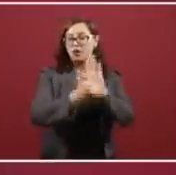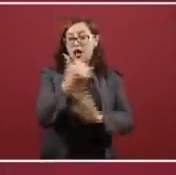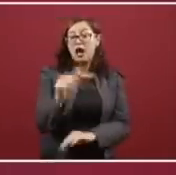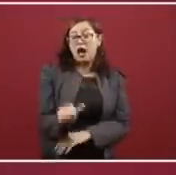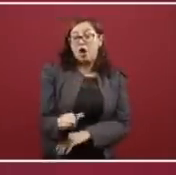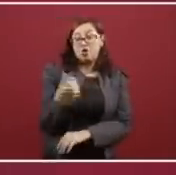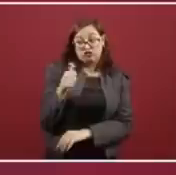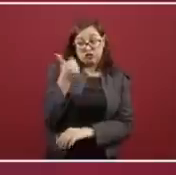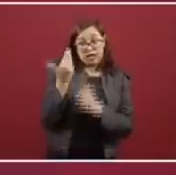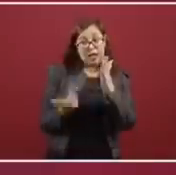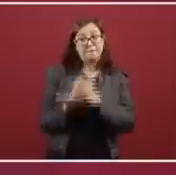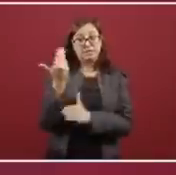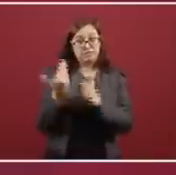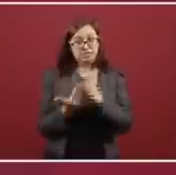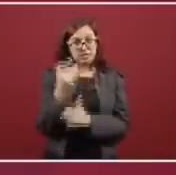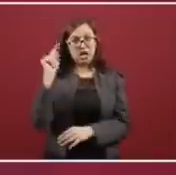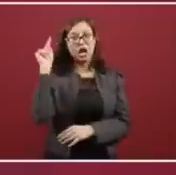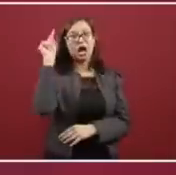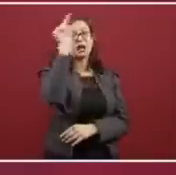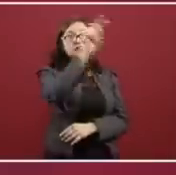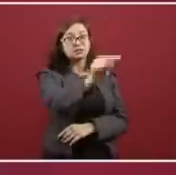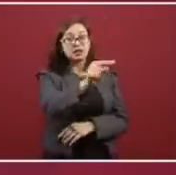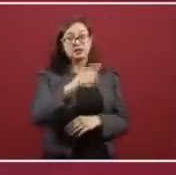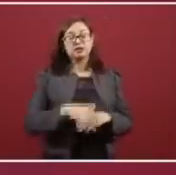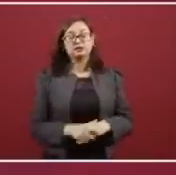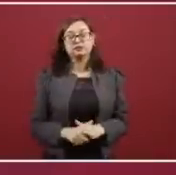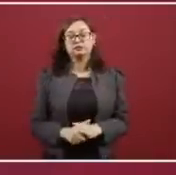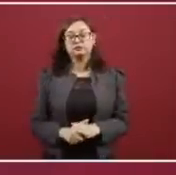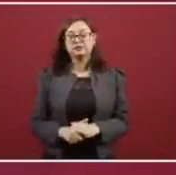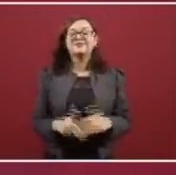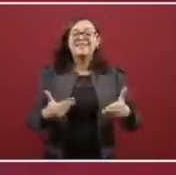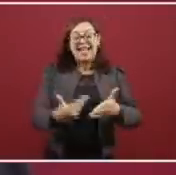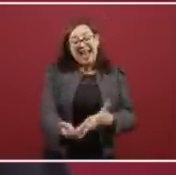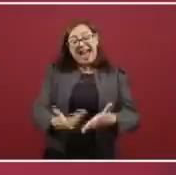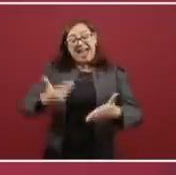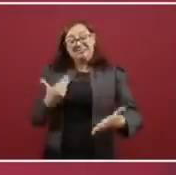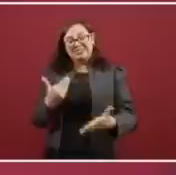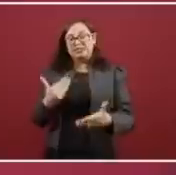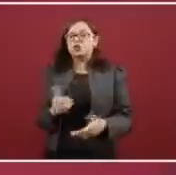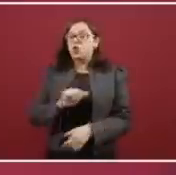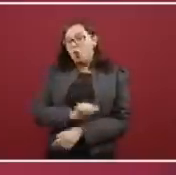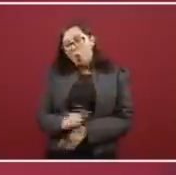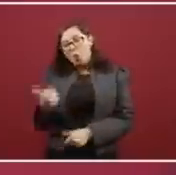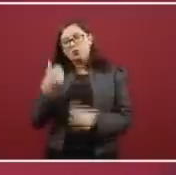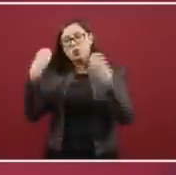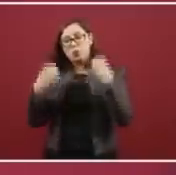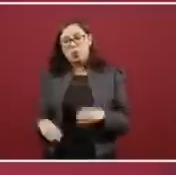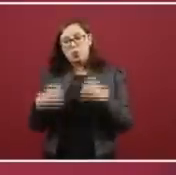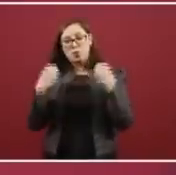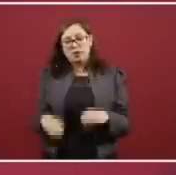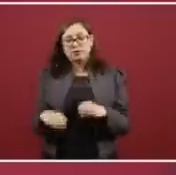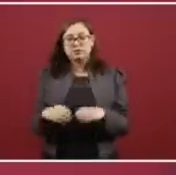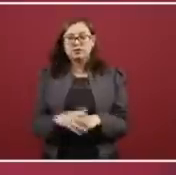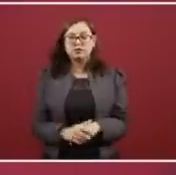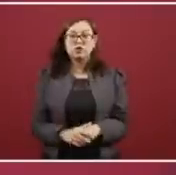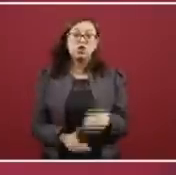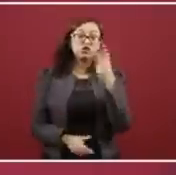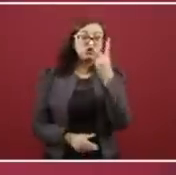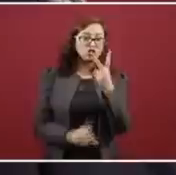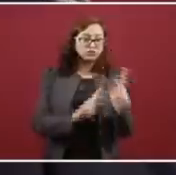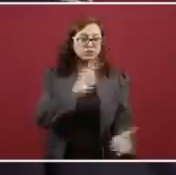y tengo todavía otra esta ocupación por eso con dos